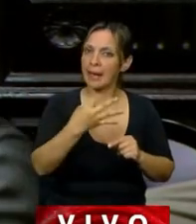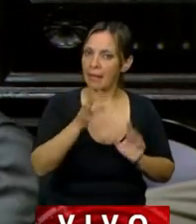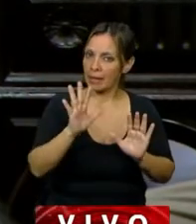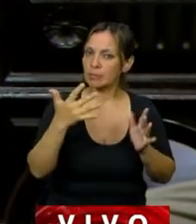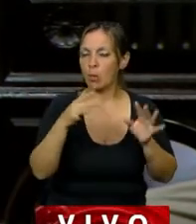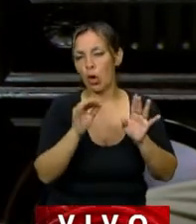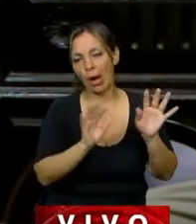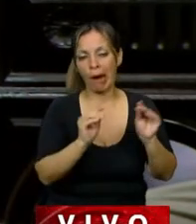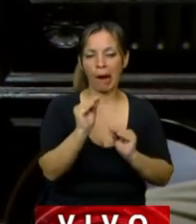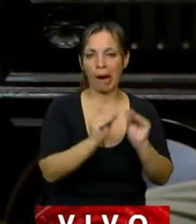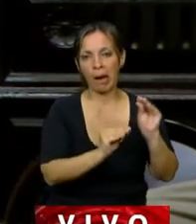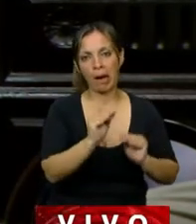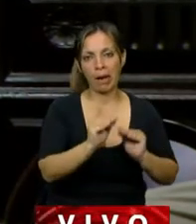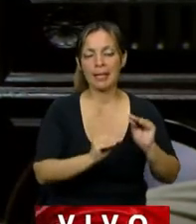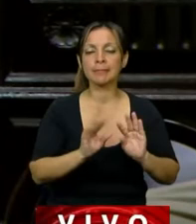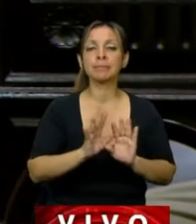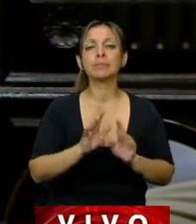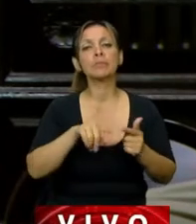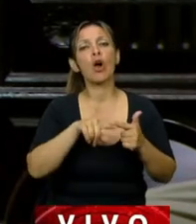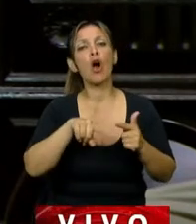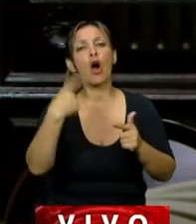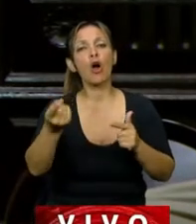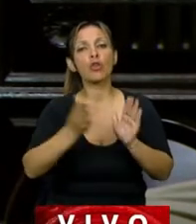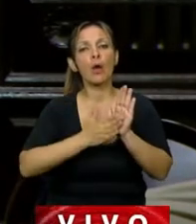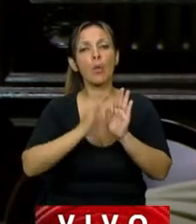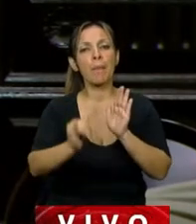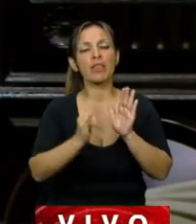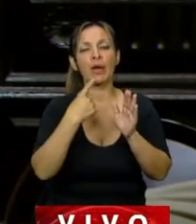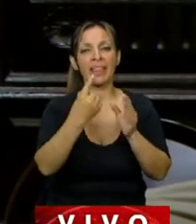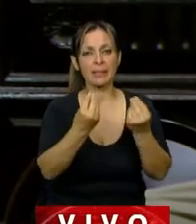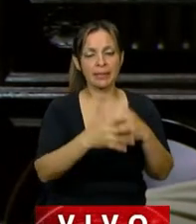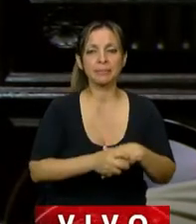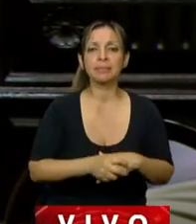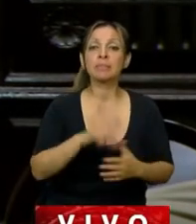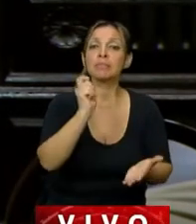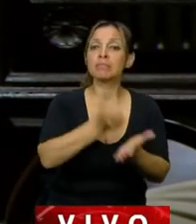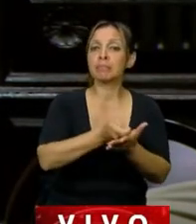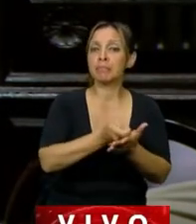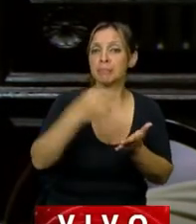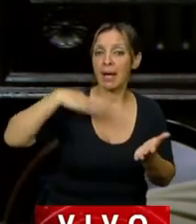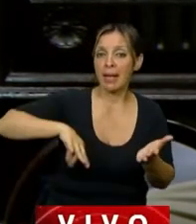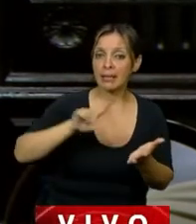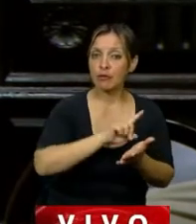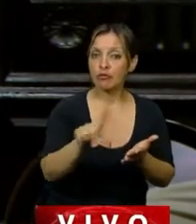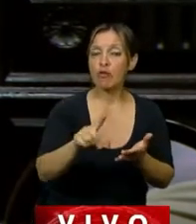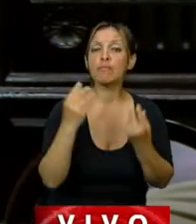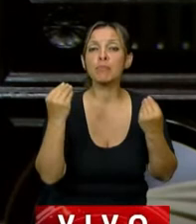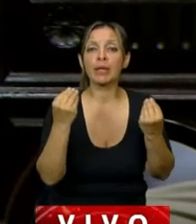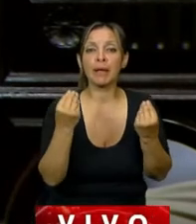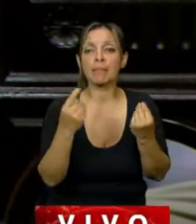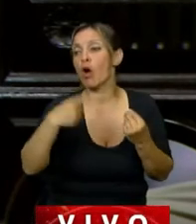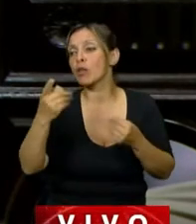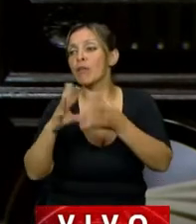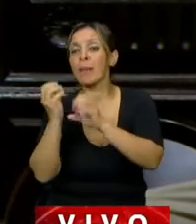de los pelos. Otro de los argumentos, es decir, que no pueden ejercer. ¿Por qué no pagan ganancias? Porque no pueden ejercer otra actividad, es